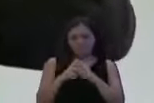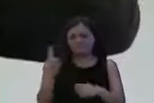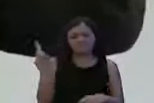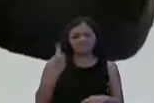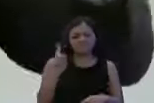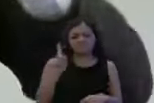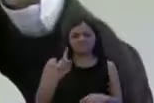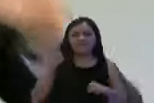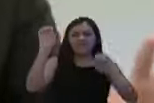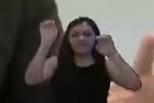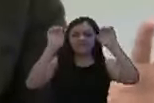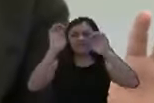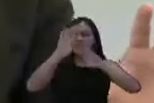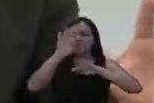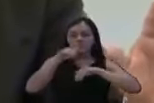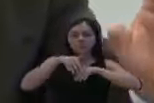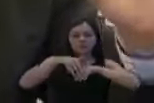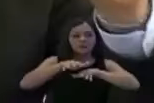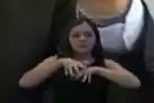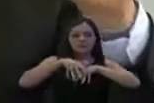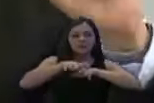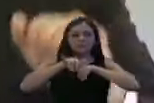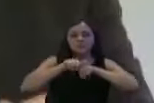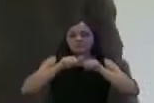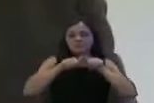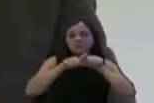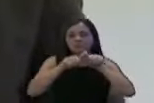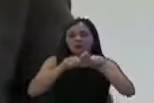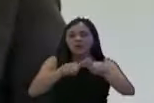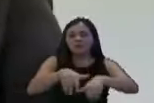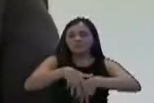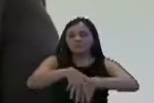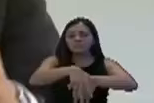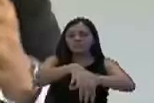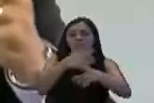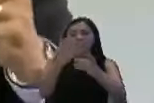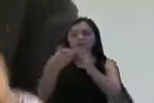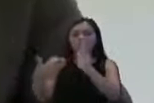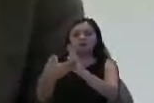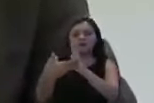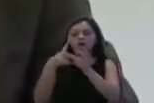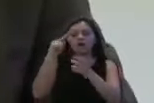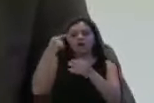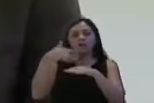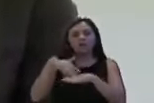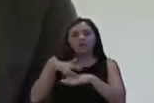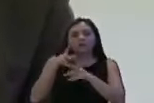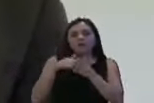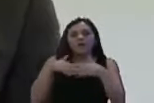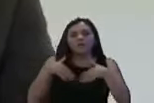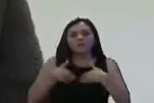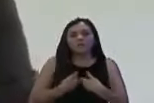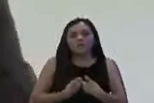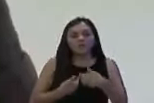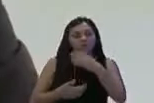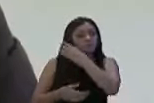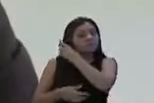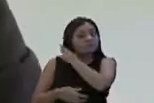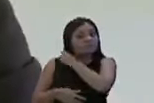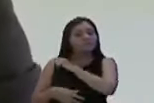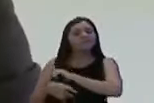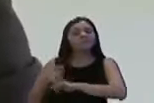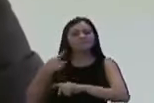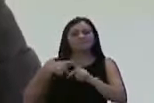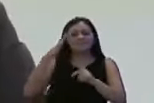movilización permanente para ver si desestabilizan al gobierno si lo desgastan la mala noticia compañeros eso lo